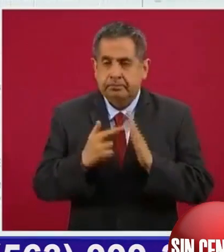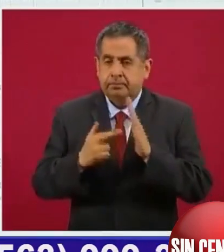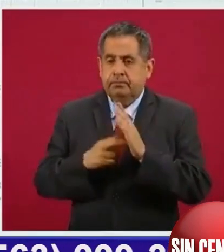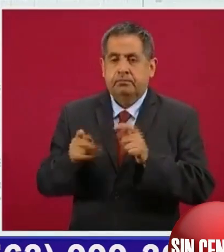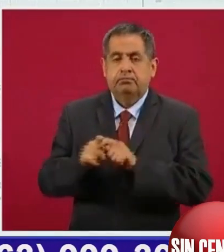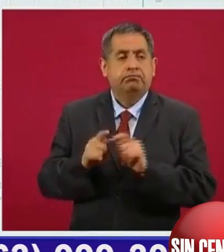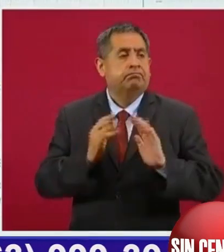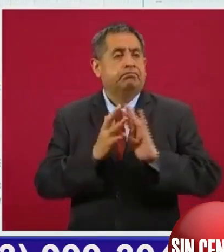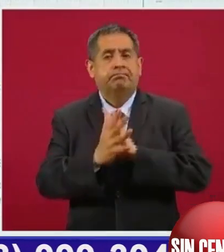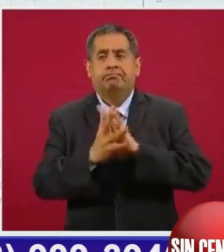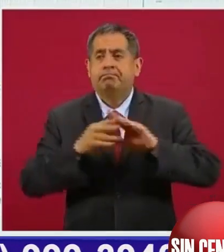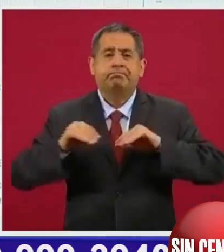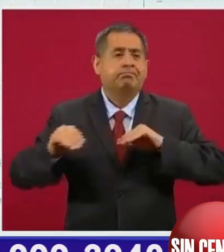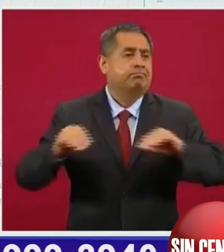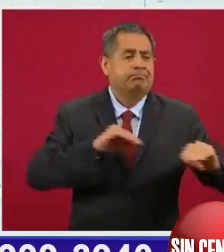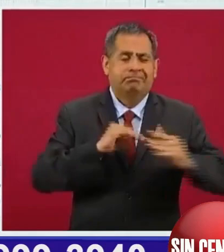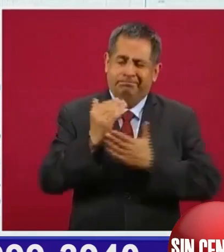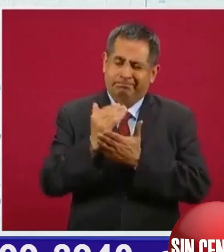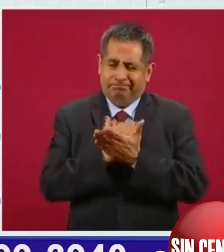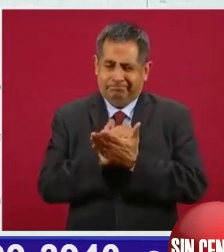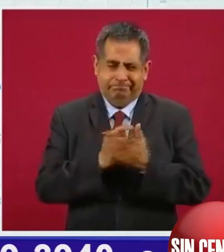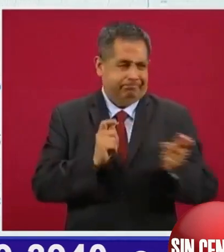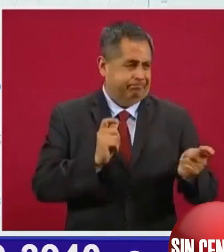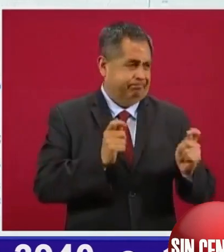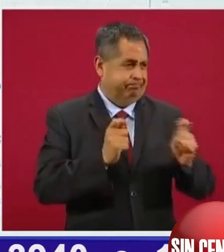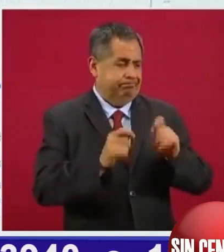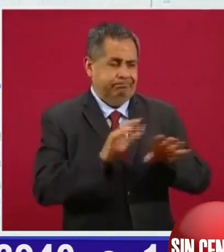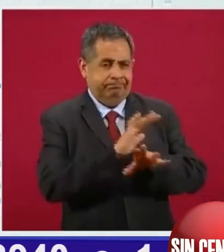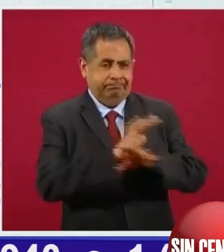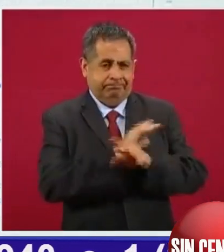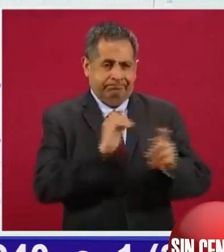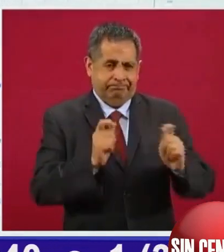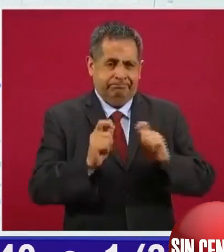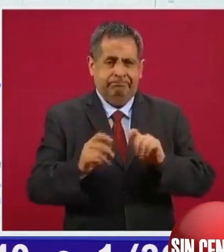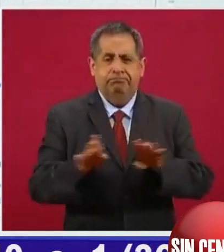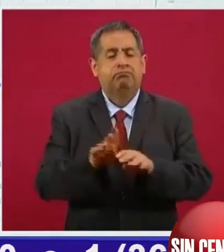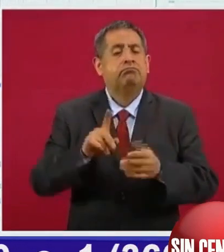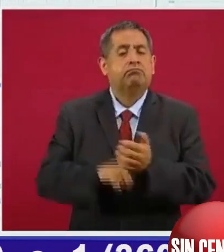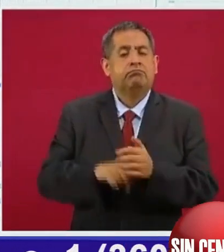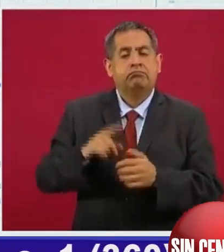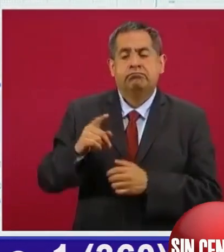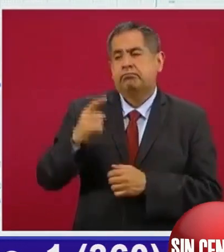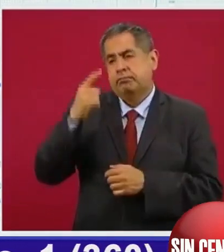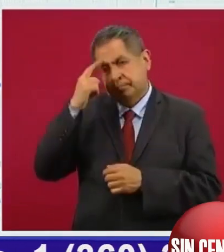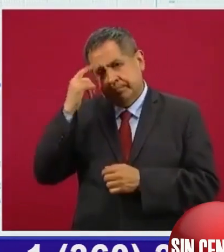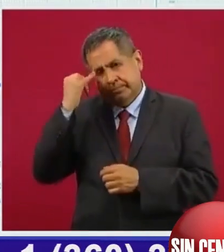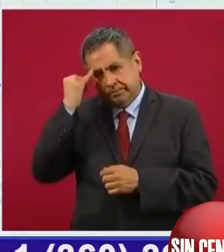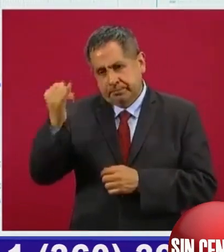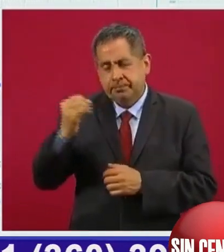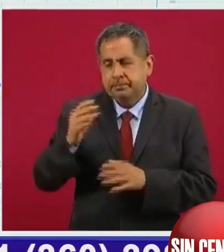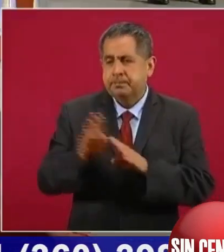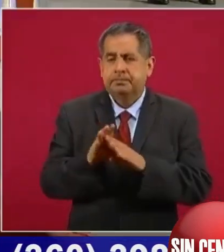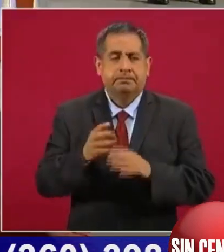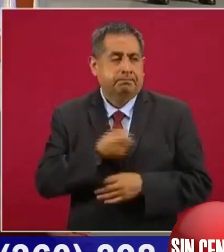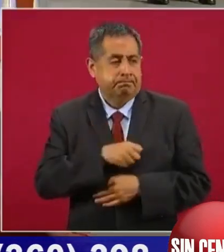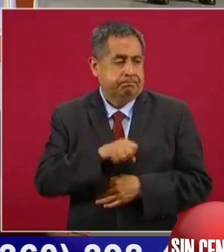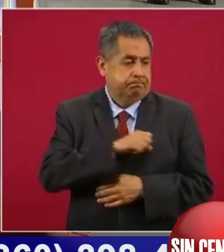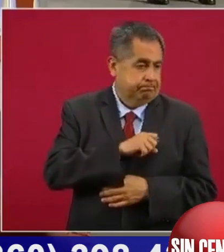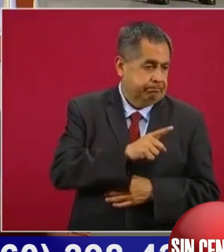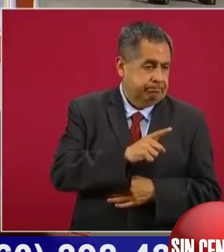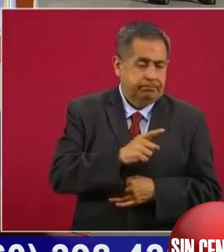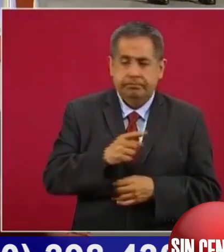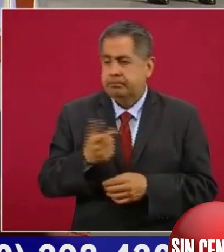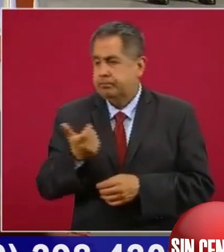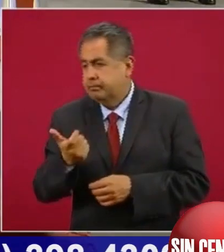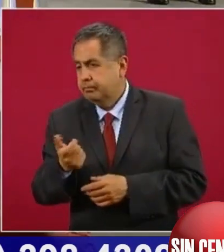de la movilidad, con pequeños ajustes y, como siempre, pensando en los 2 bienes públicos, la salud y la vida,